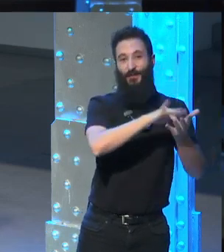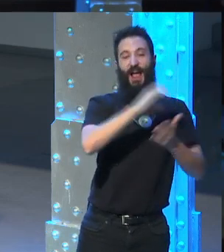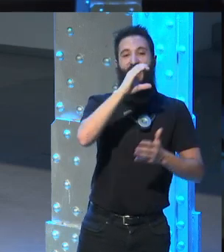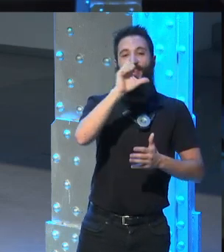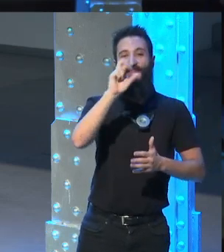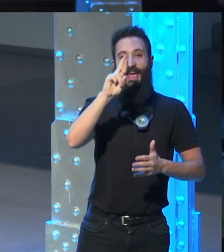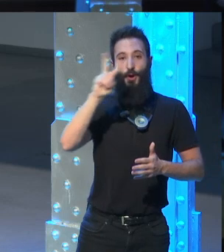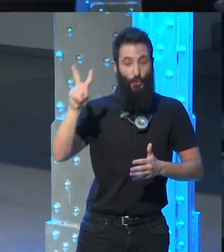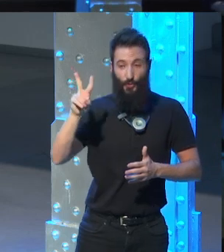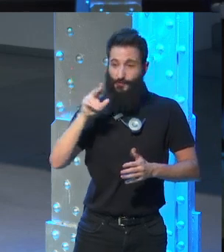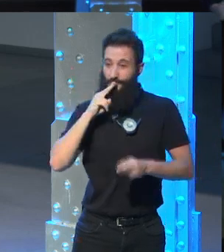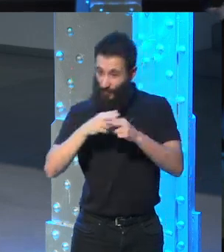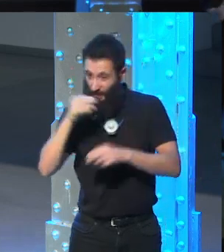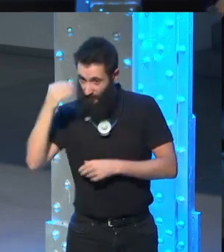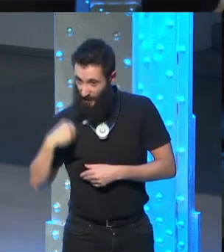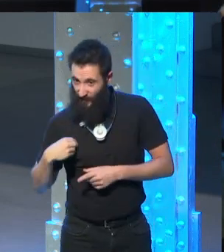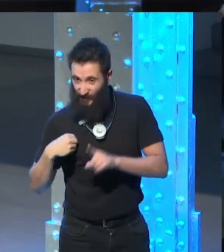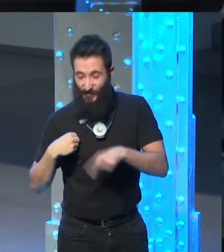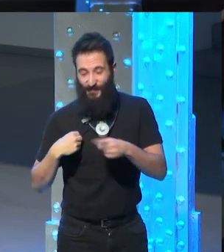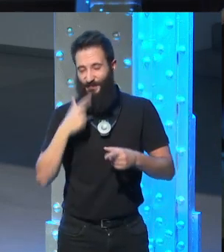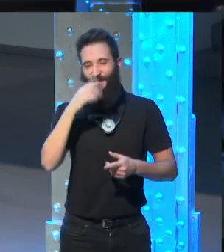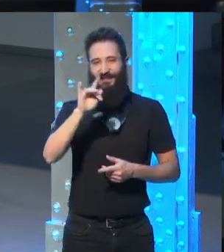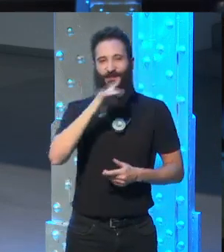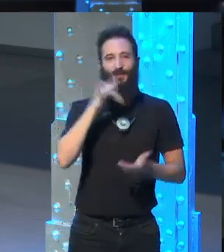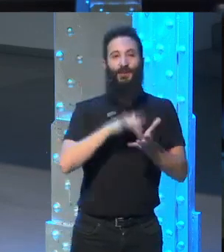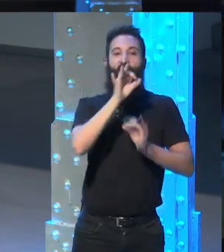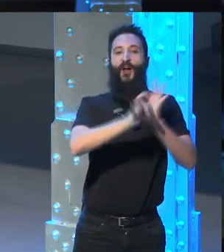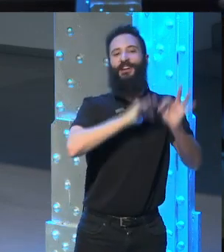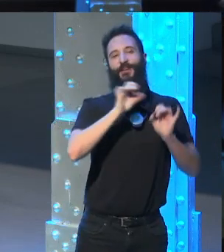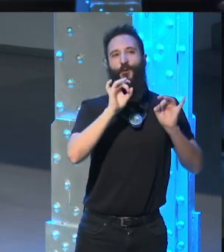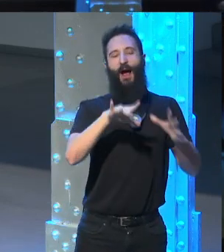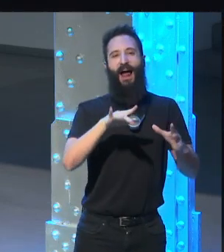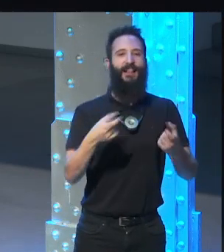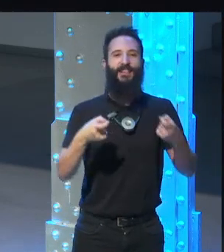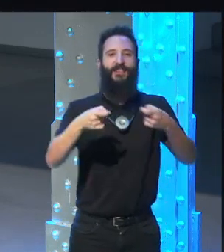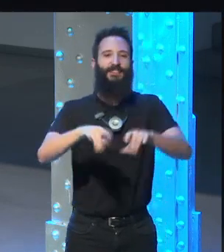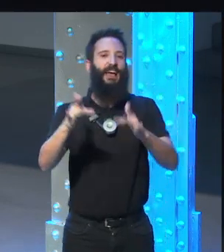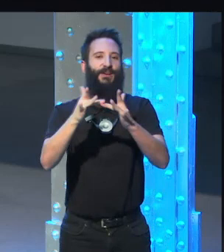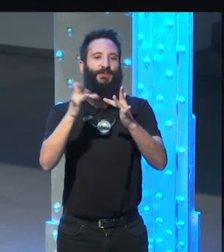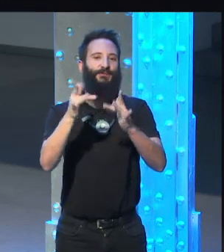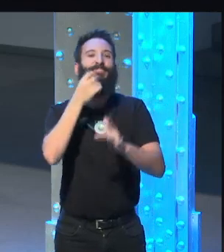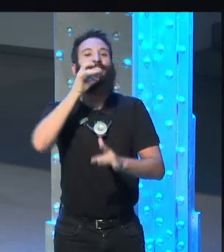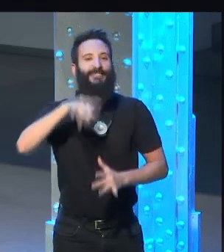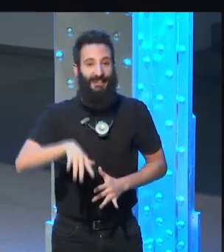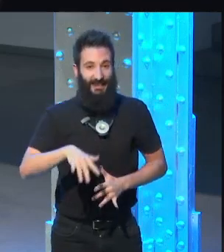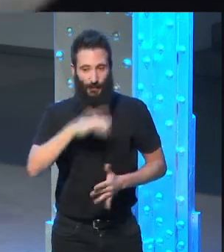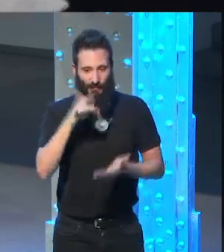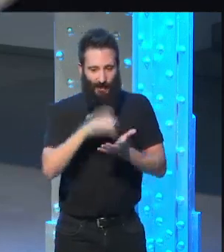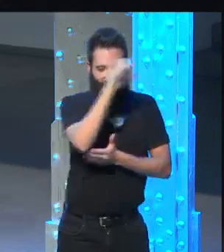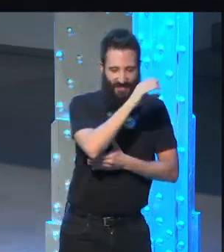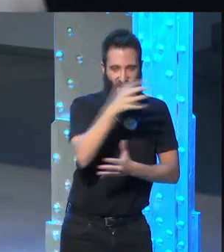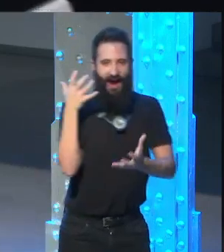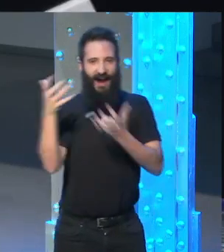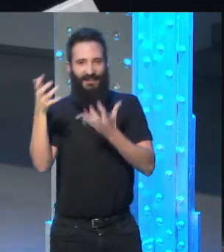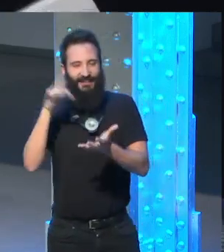CERU. Es así, ¿no? Y organizaron esa especie de citas ciegas entre científicos y artistas. Y de ahí